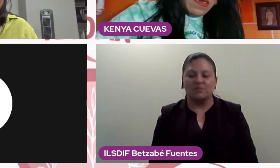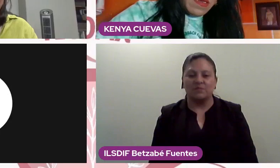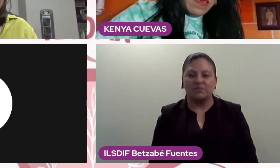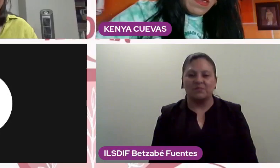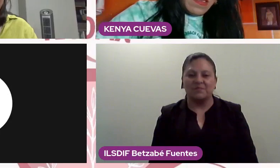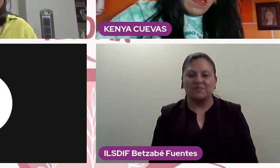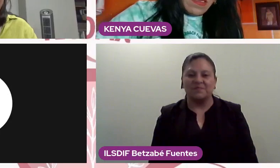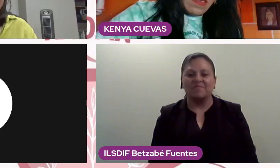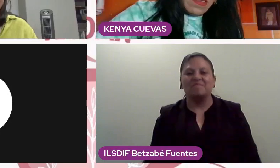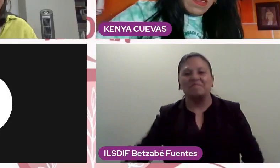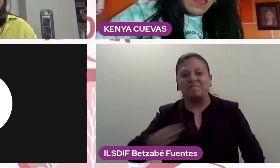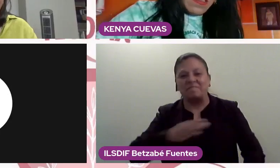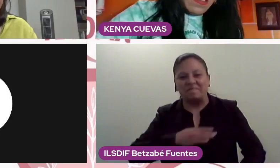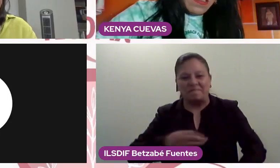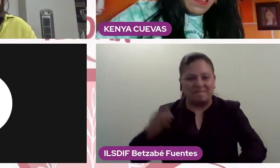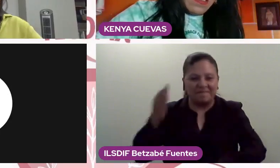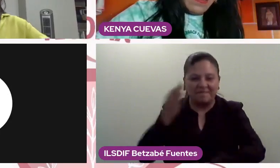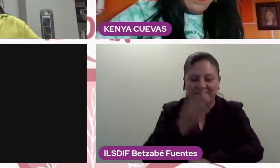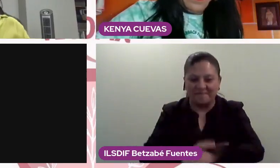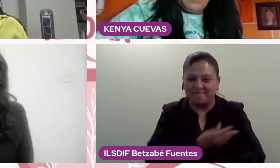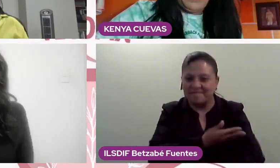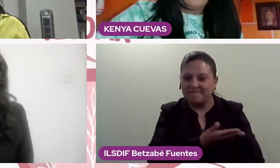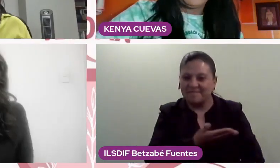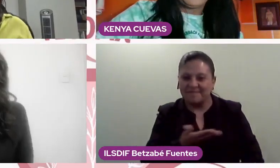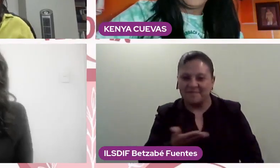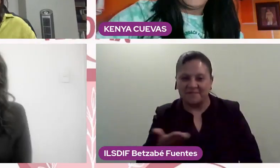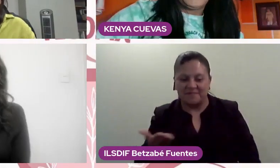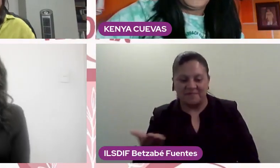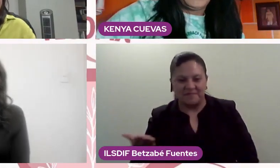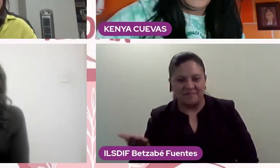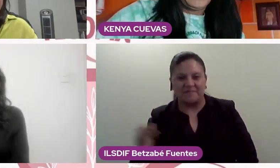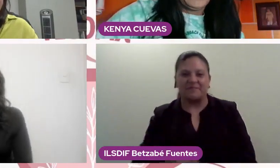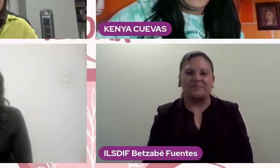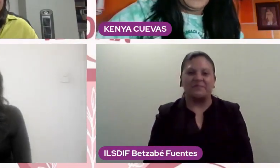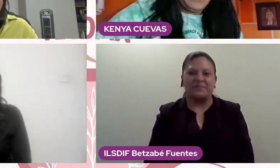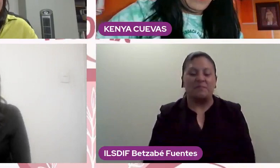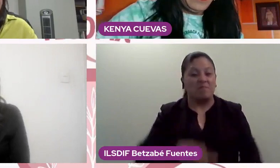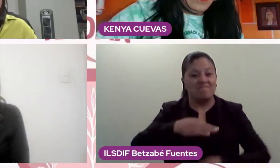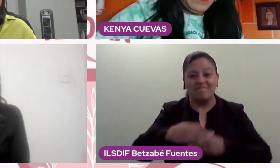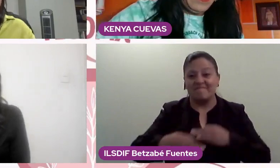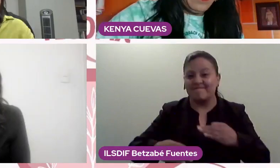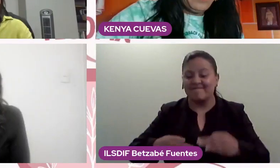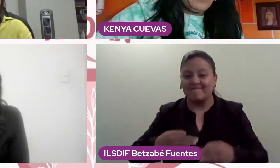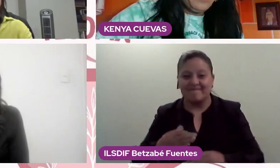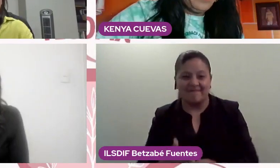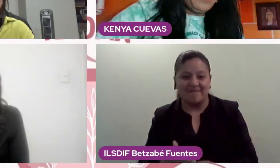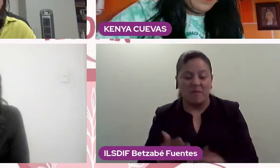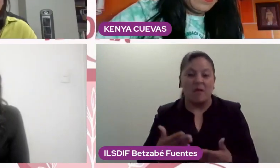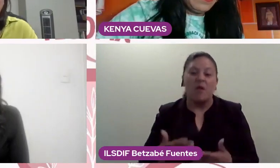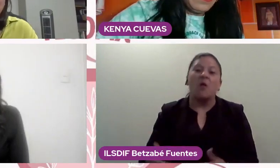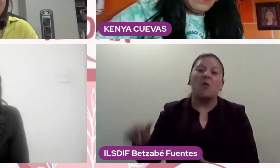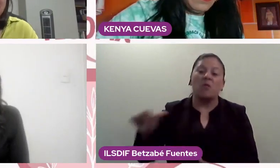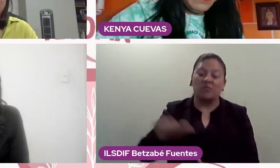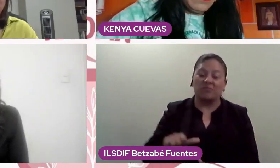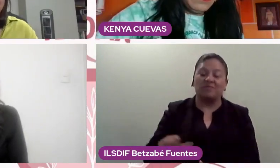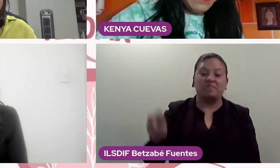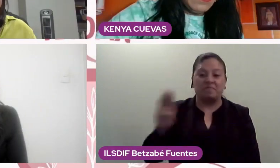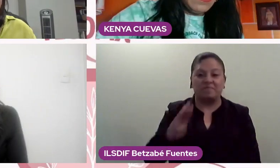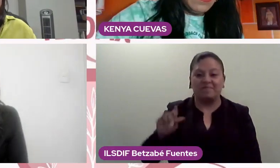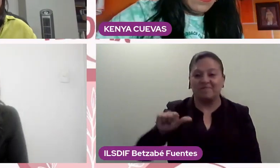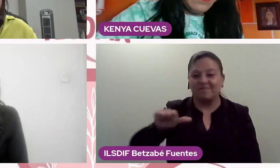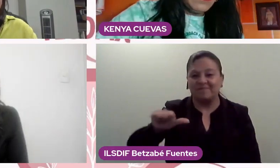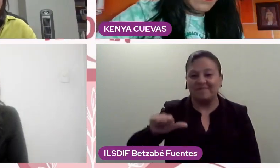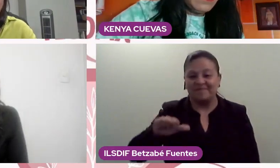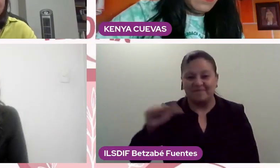Muy buena tarde tengan todas y todes. En este miércoles 16 de agosto, a nombre